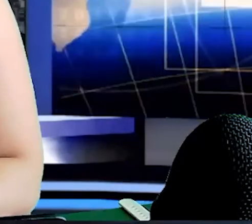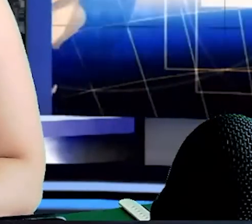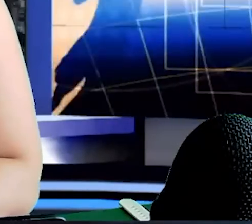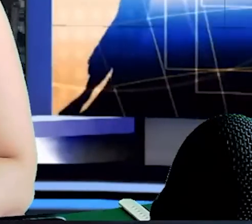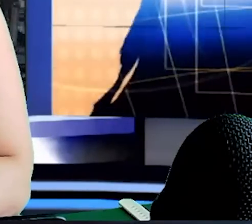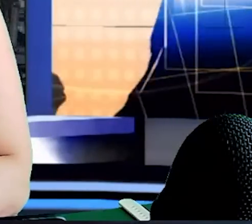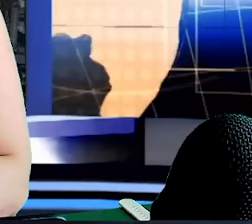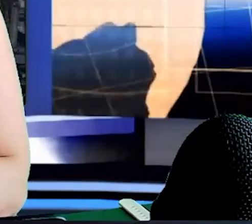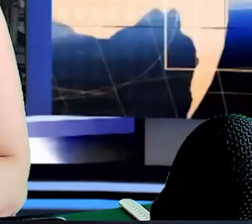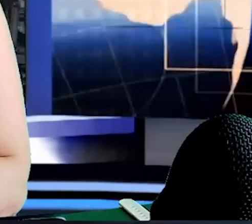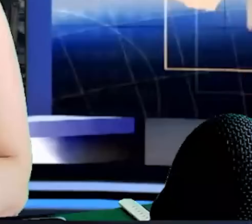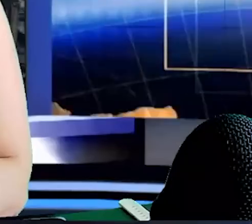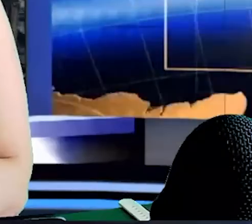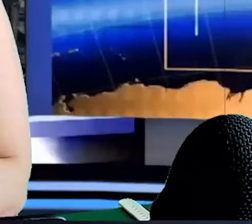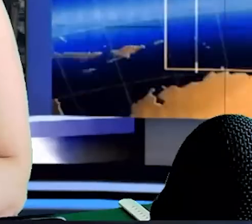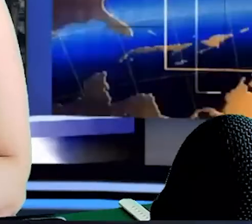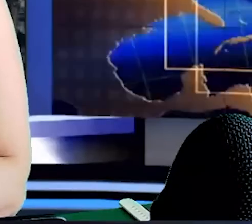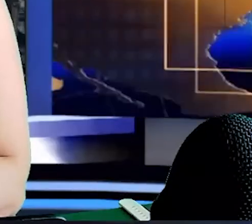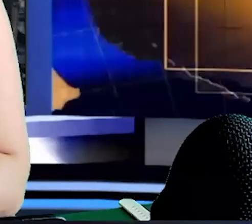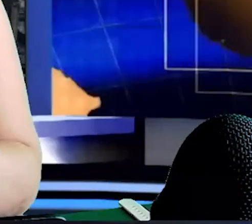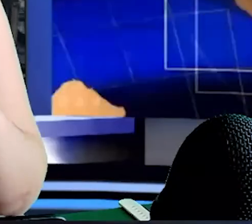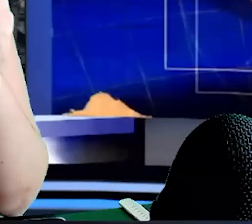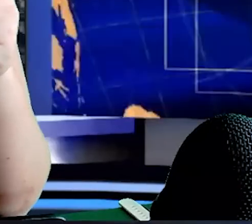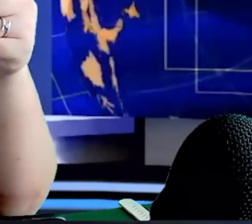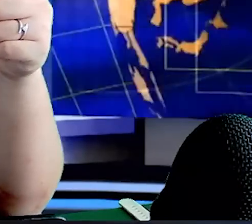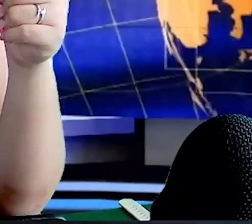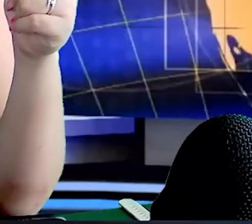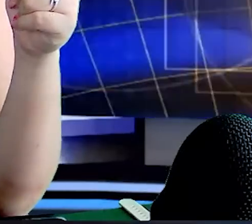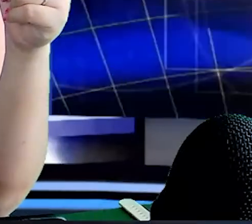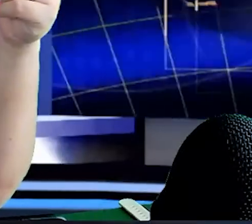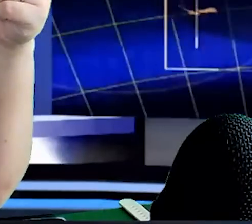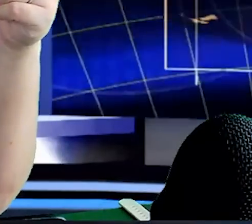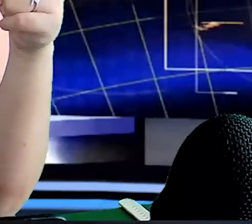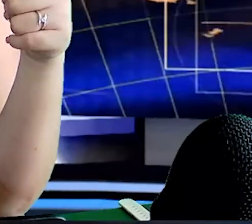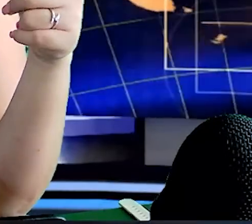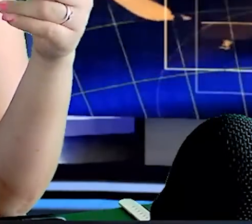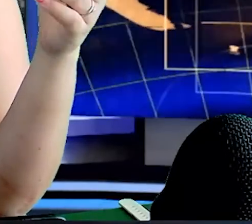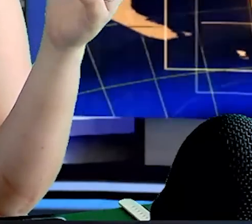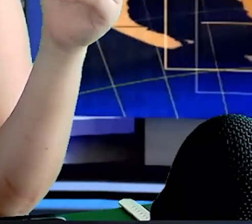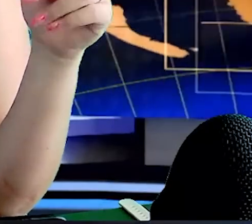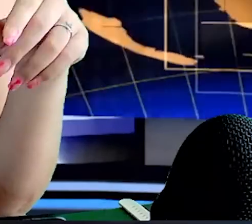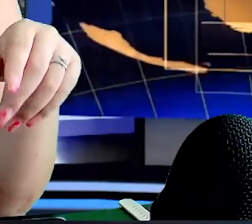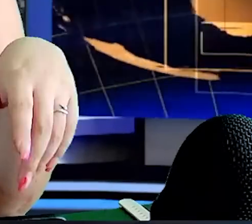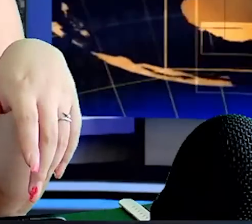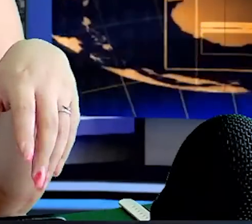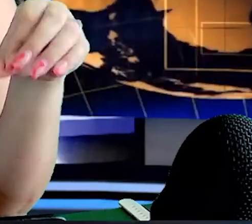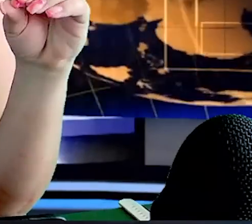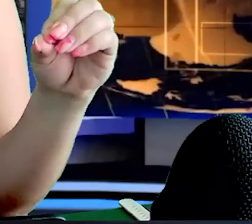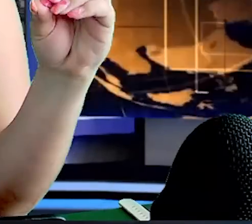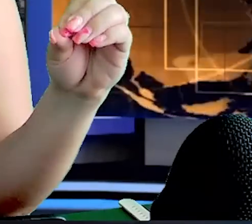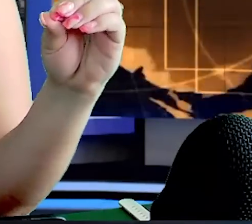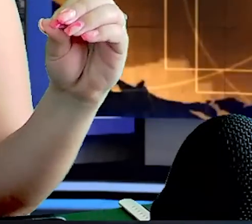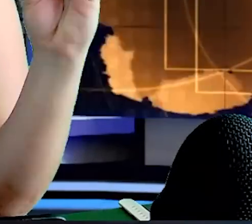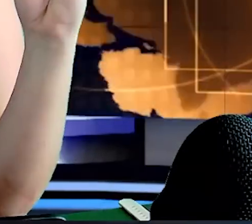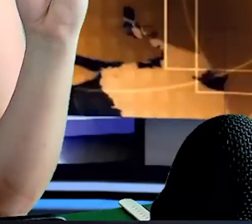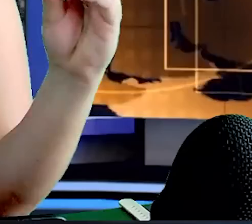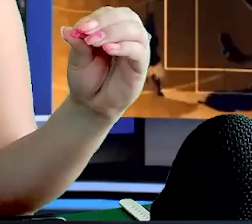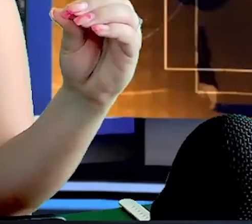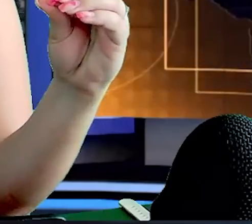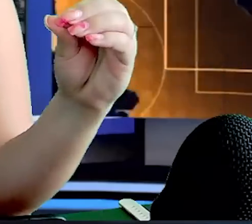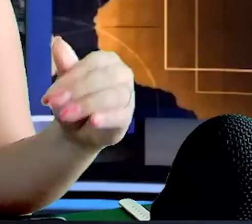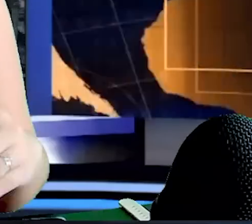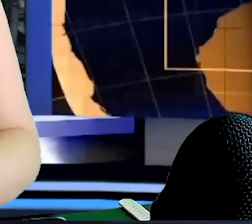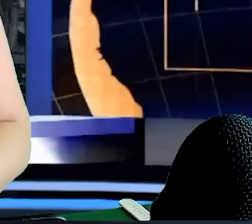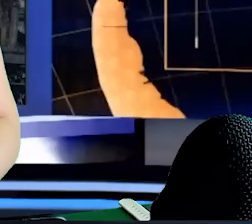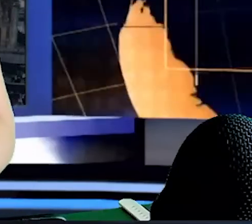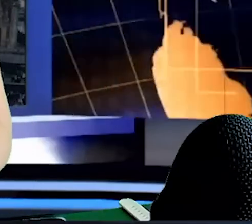yo creo, eso es lo que pensaban tanto las autoridades como personajes como Carlos Loret de Mola implicados en